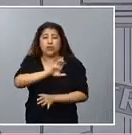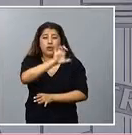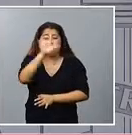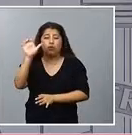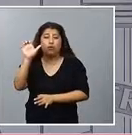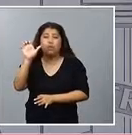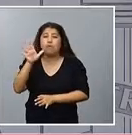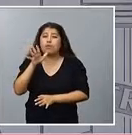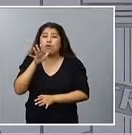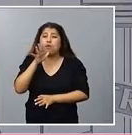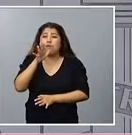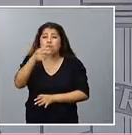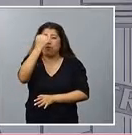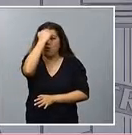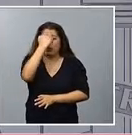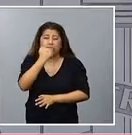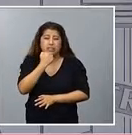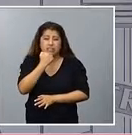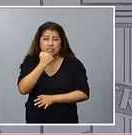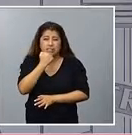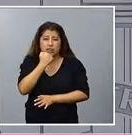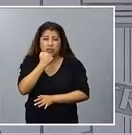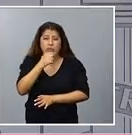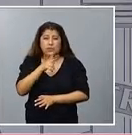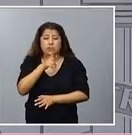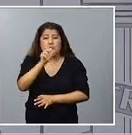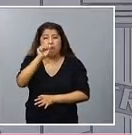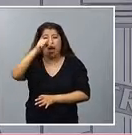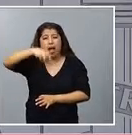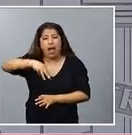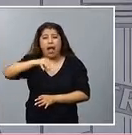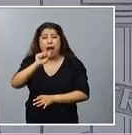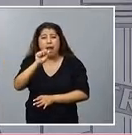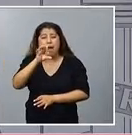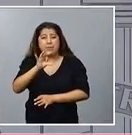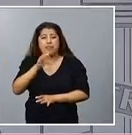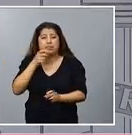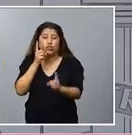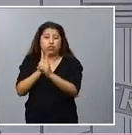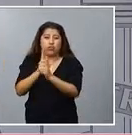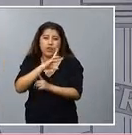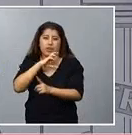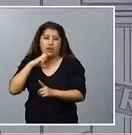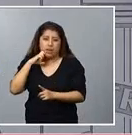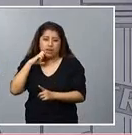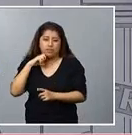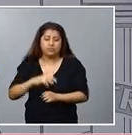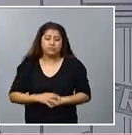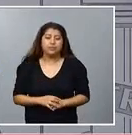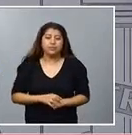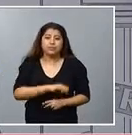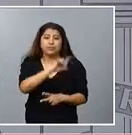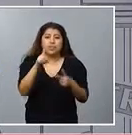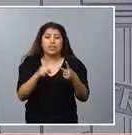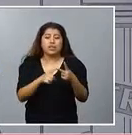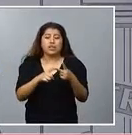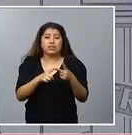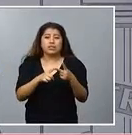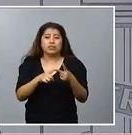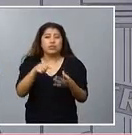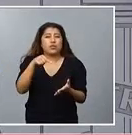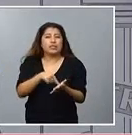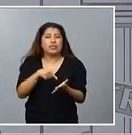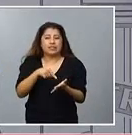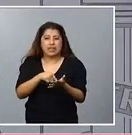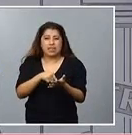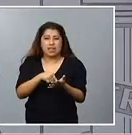los horribles atentados terroristas perpetrados por Hamás contra Israel. En segundo lugar, la exigencia de la